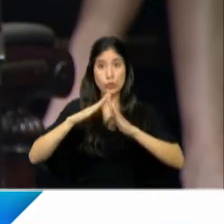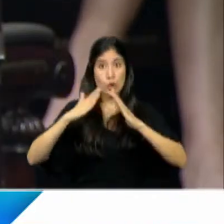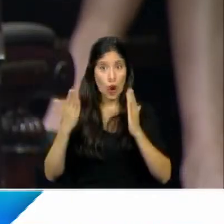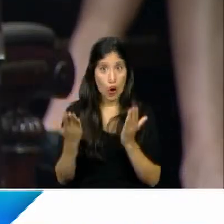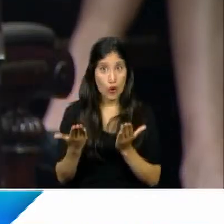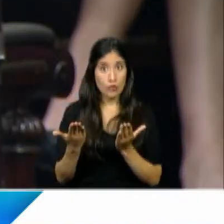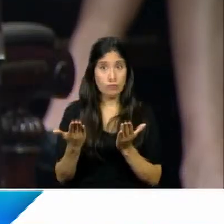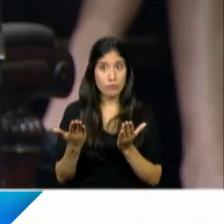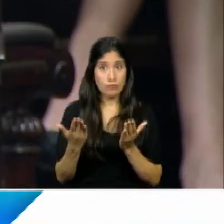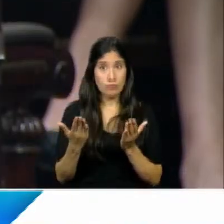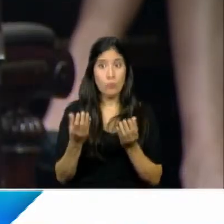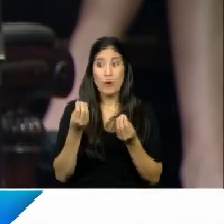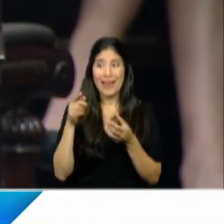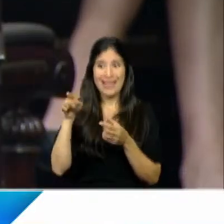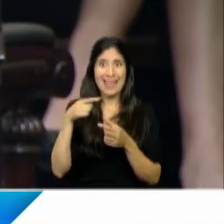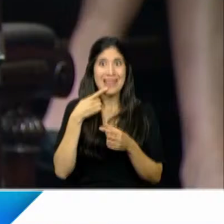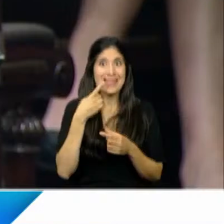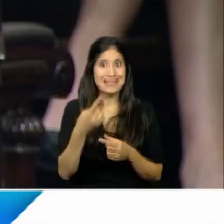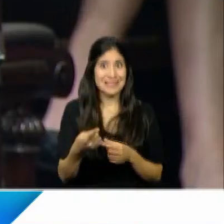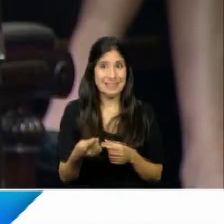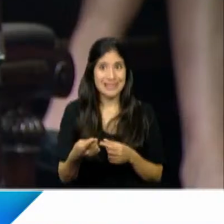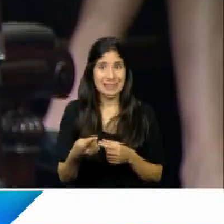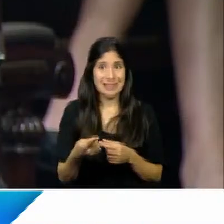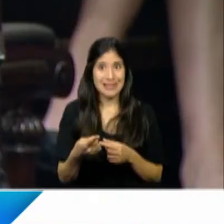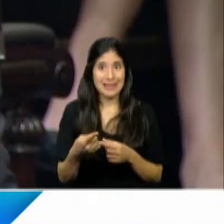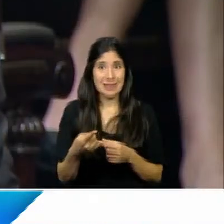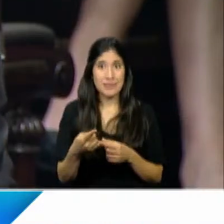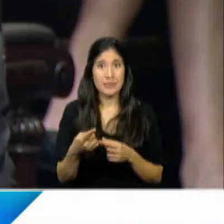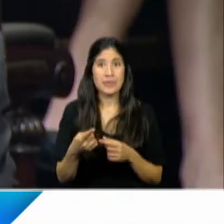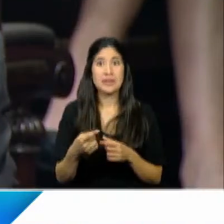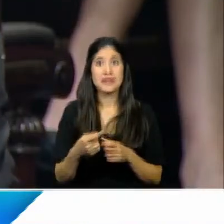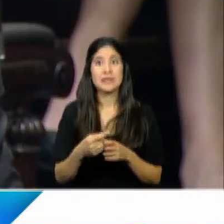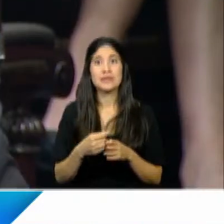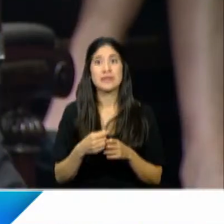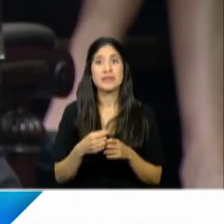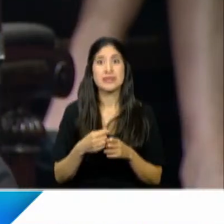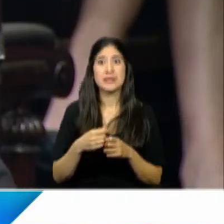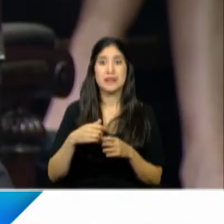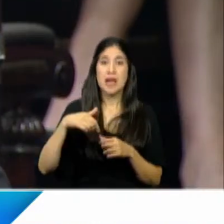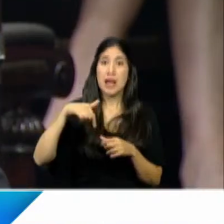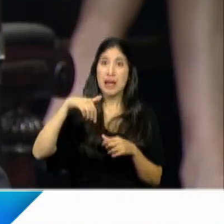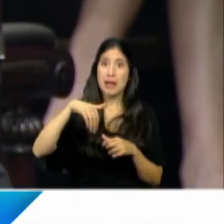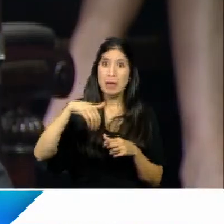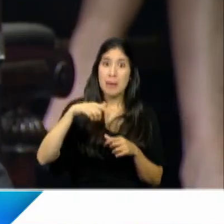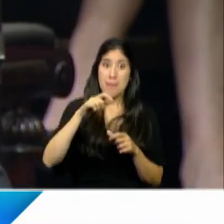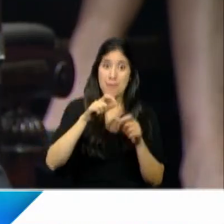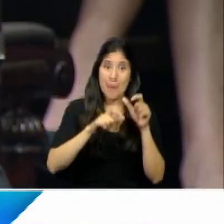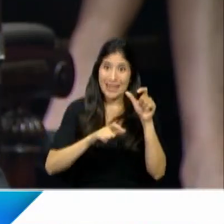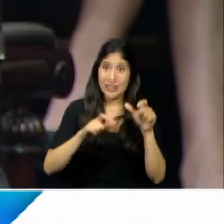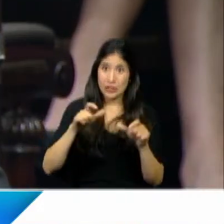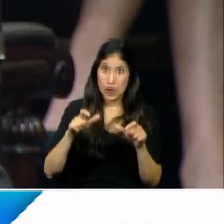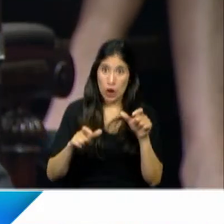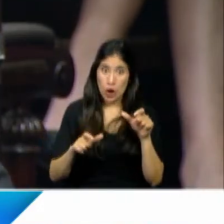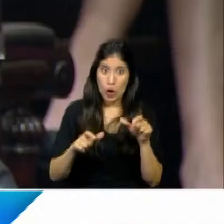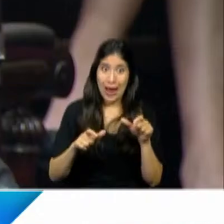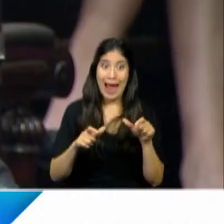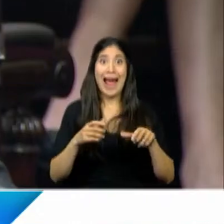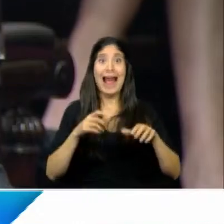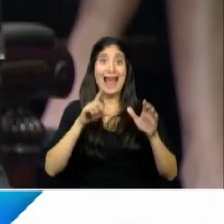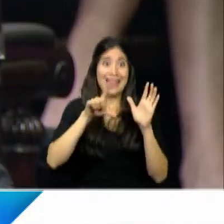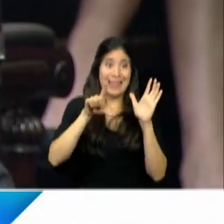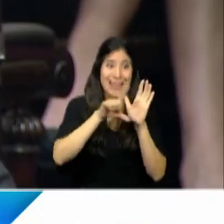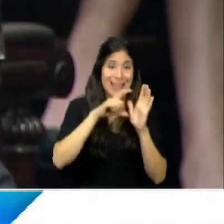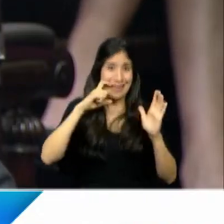justamente cuando dice que atentará asimismo contra el sistema democrático quien incurriere en grave delito